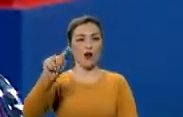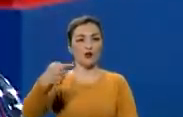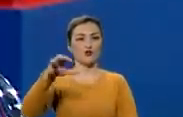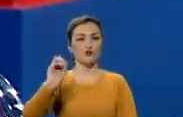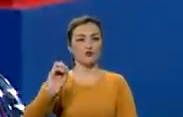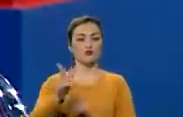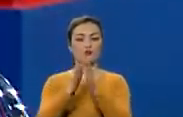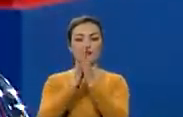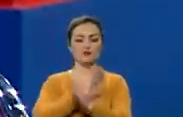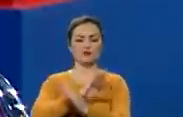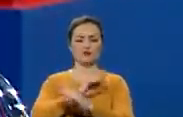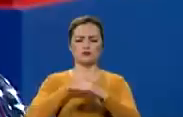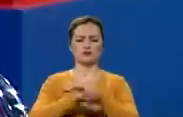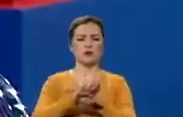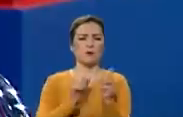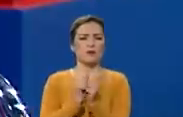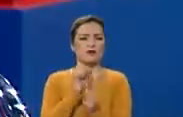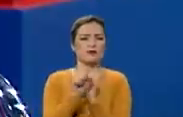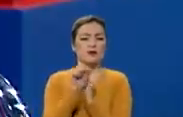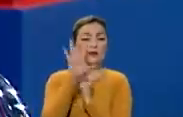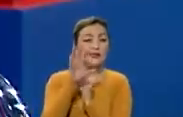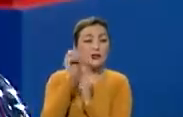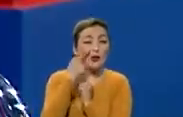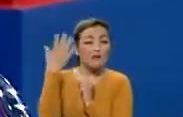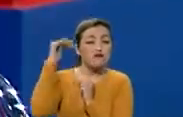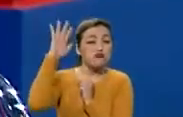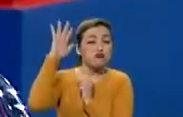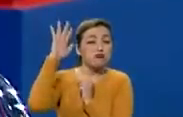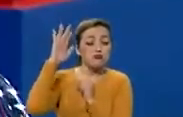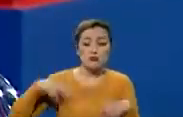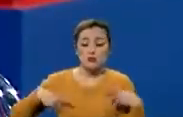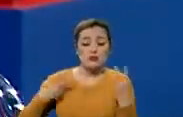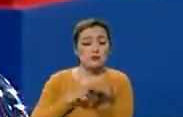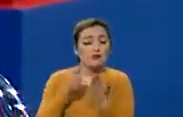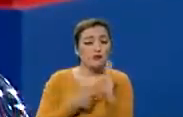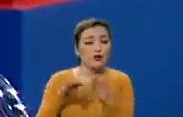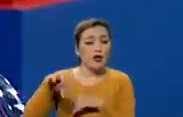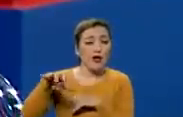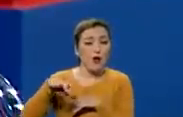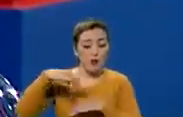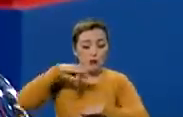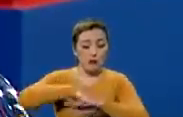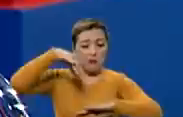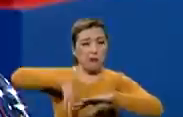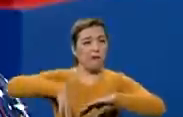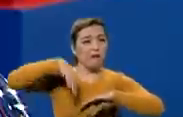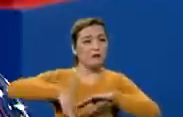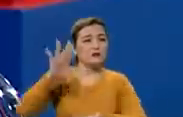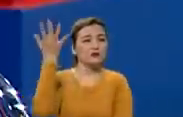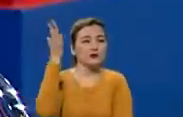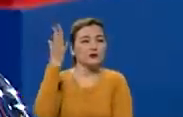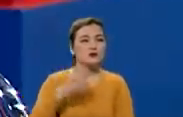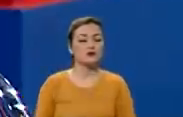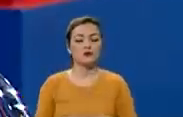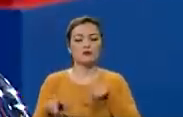intervenir en la zona, ya que por más de 50 años viven en el sector, pagan impuestos y no tienen agua ni alcantarillado. Las pocas obras que